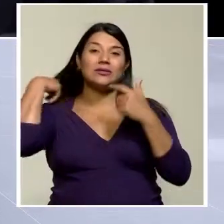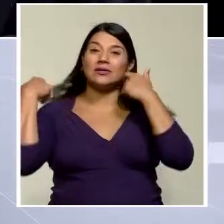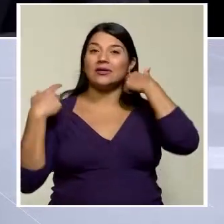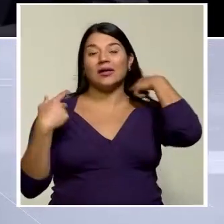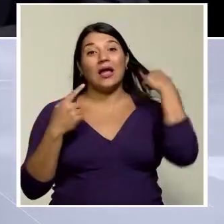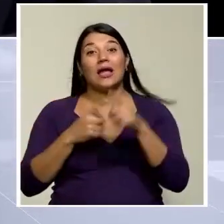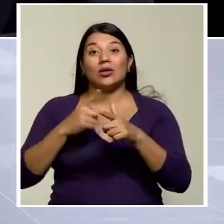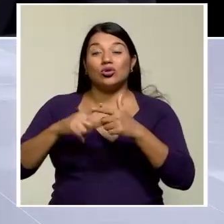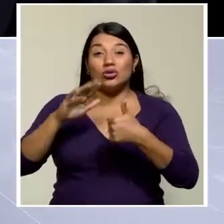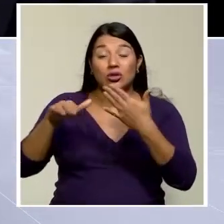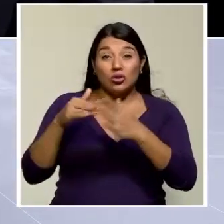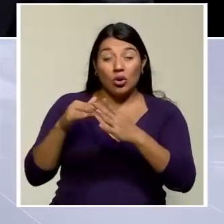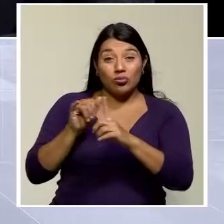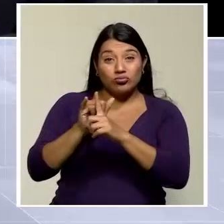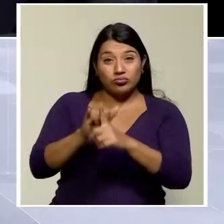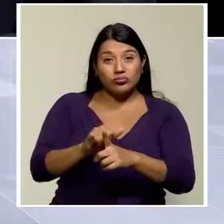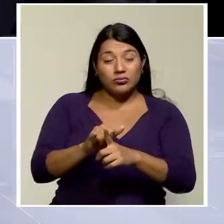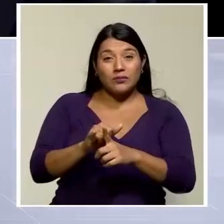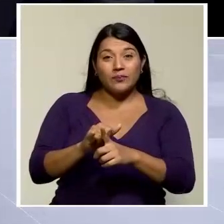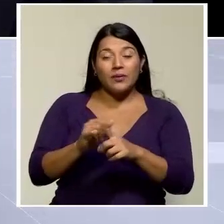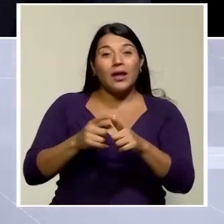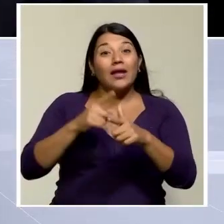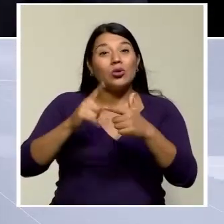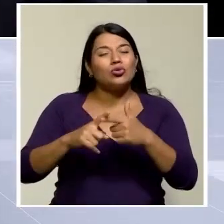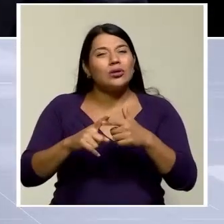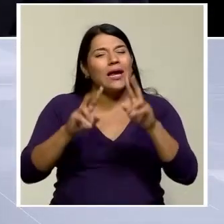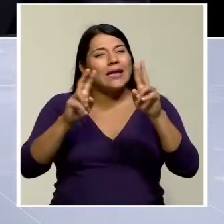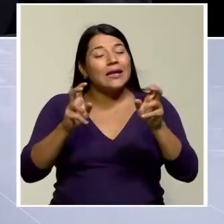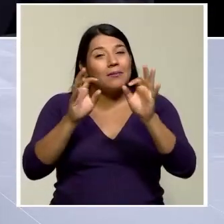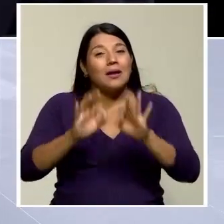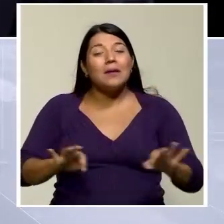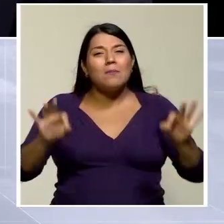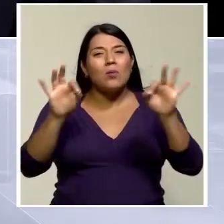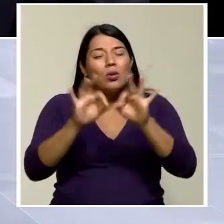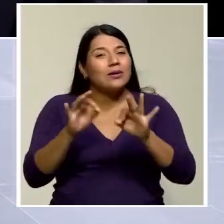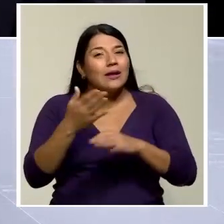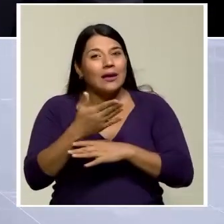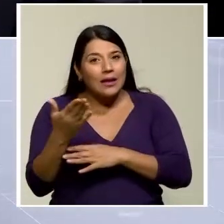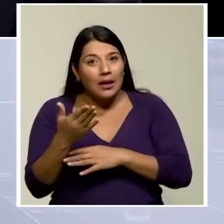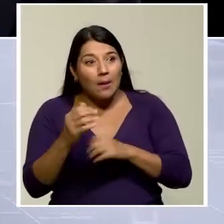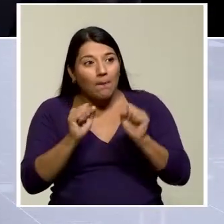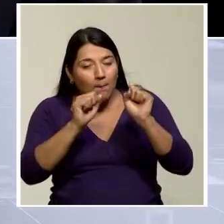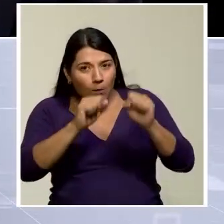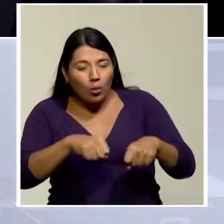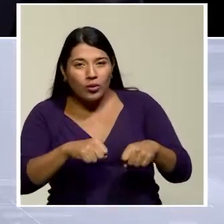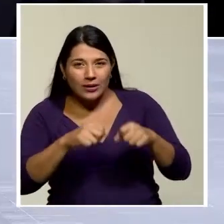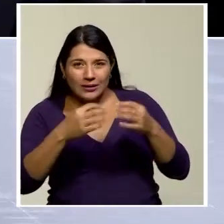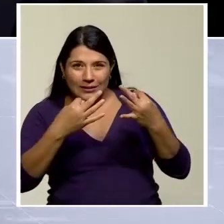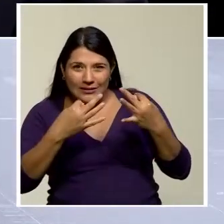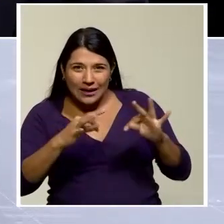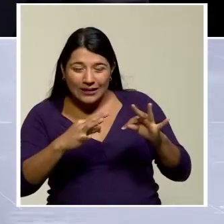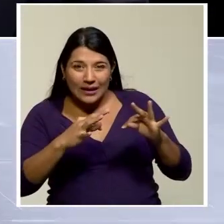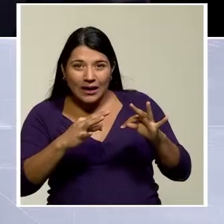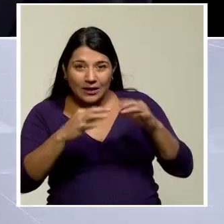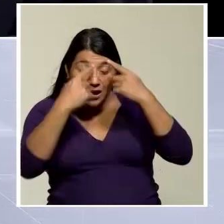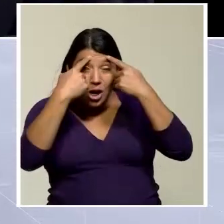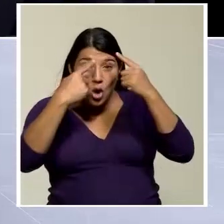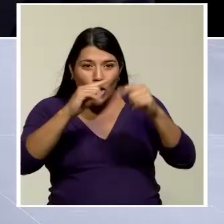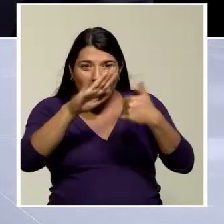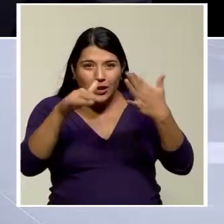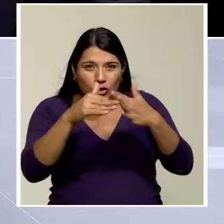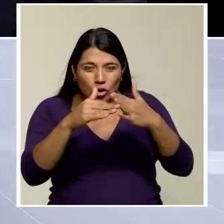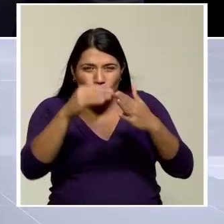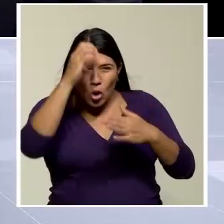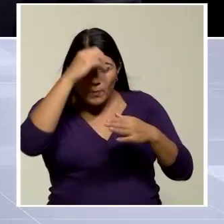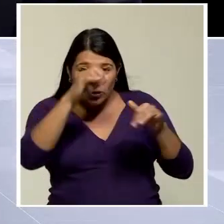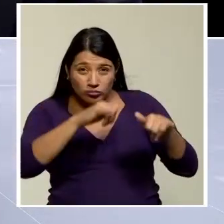para que uno quede... Se corrieron todos y claro, la clave del asunto es correr ese centro para acá. ¿Querrá el país